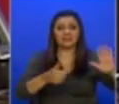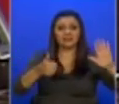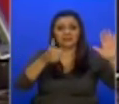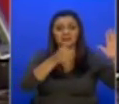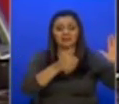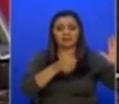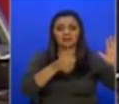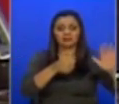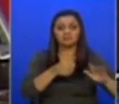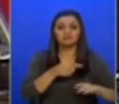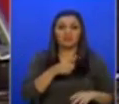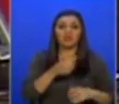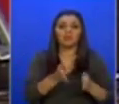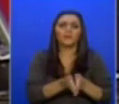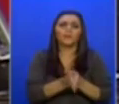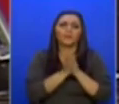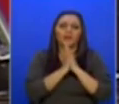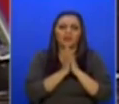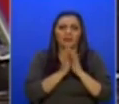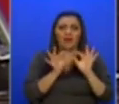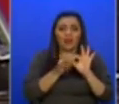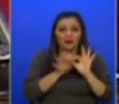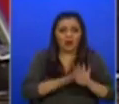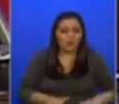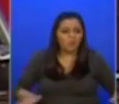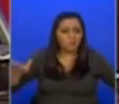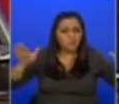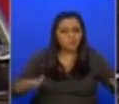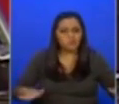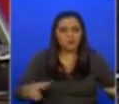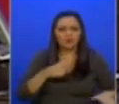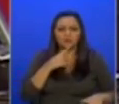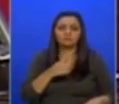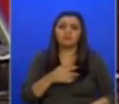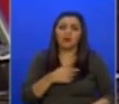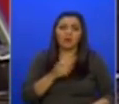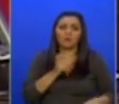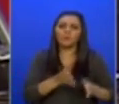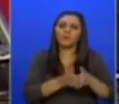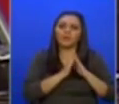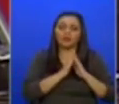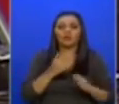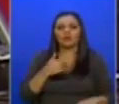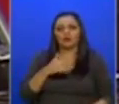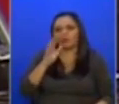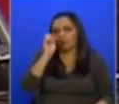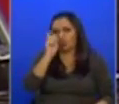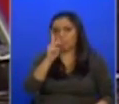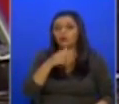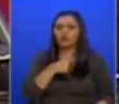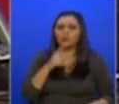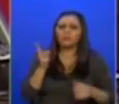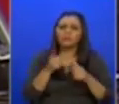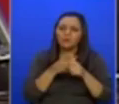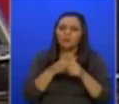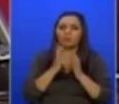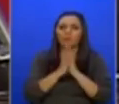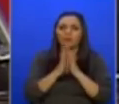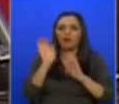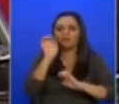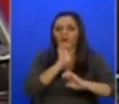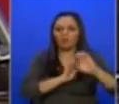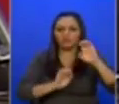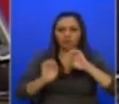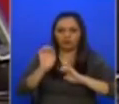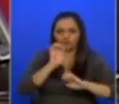Terán, nos pidió relleno hidráulico y yo le dije, "Déjenme evaluar porque lo lo primero es que no deberían estar esas